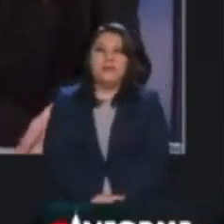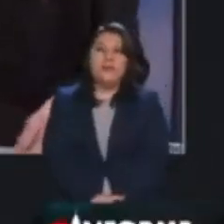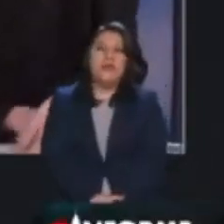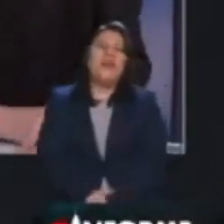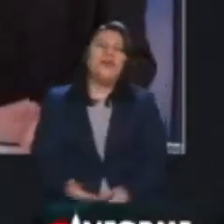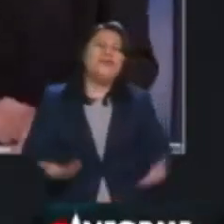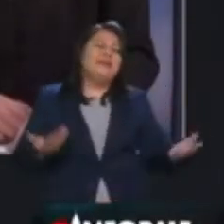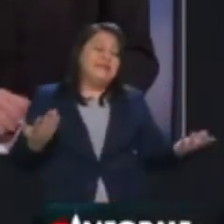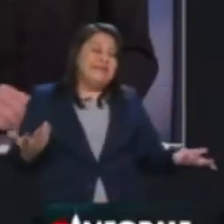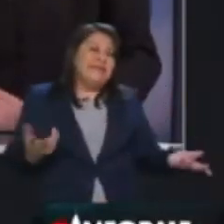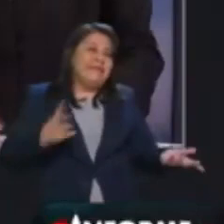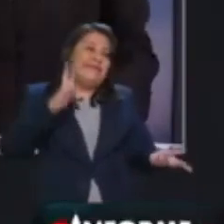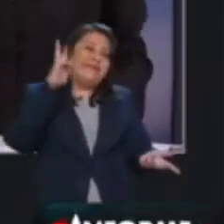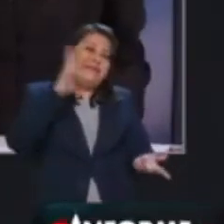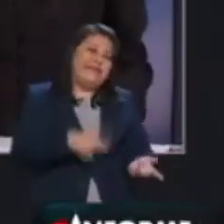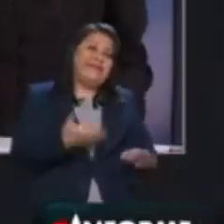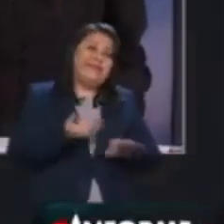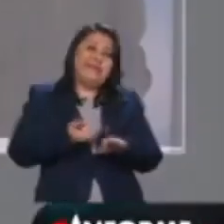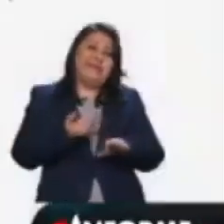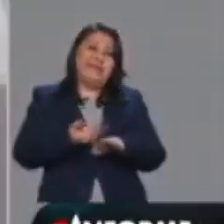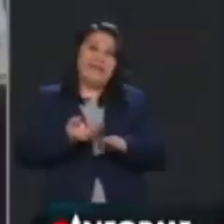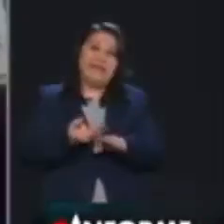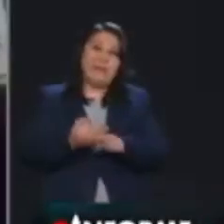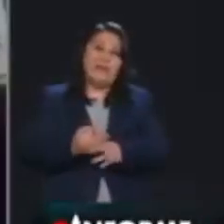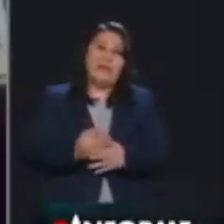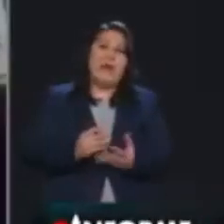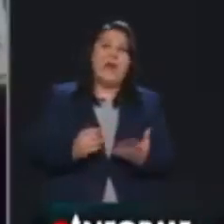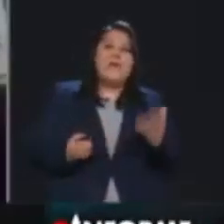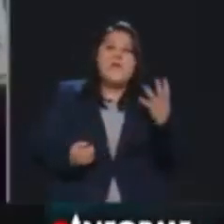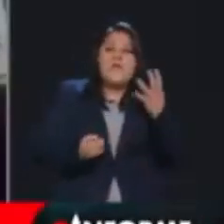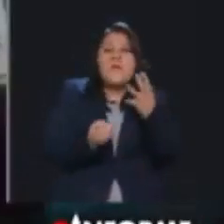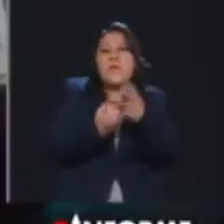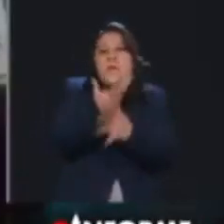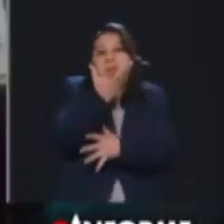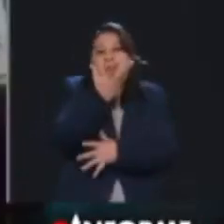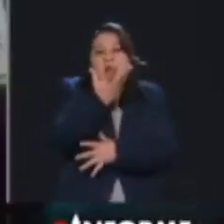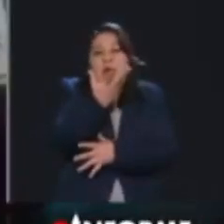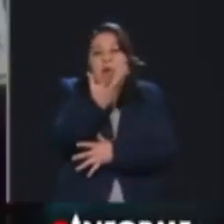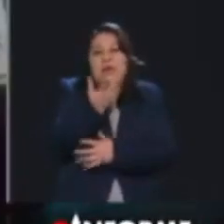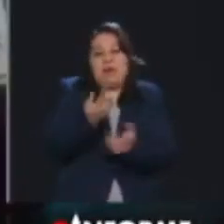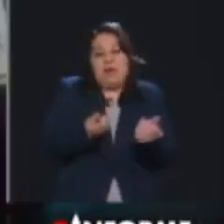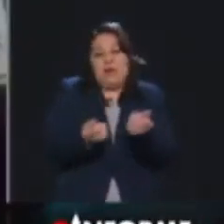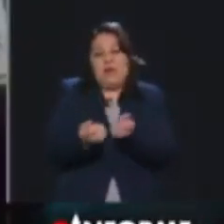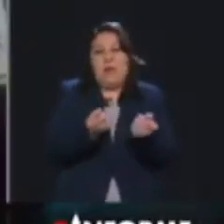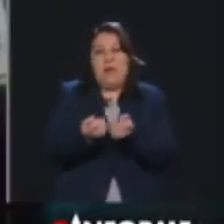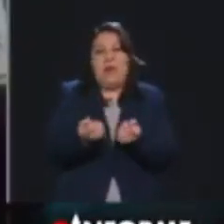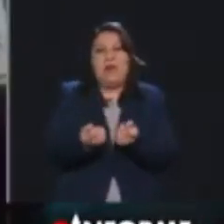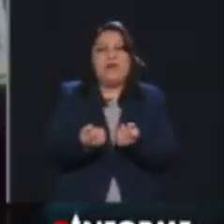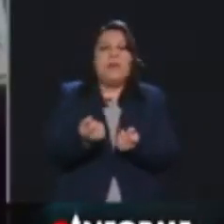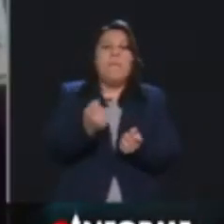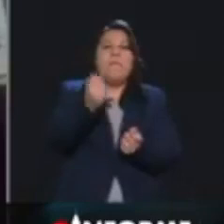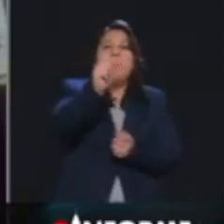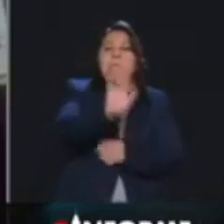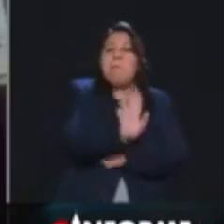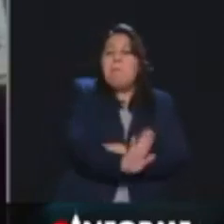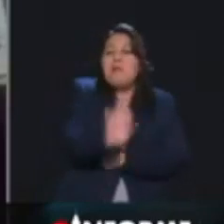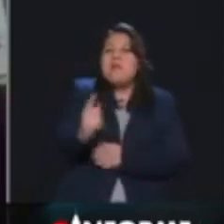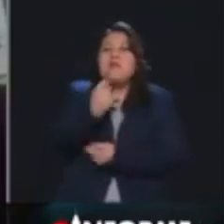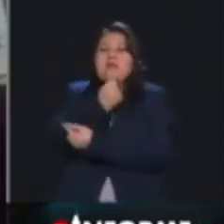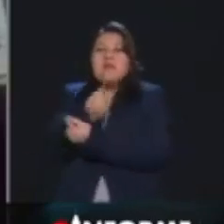O sea, que cualquiera que entre, o sea, cualquier niño va a pedir cualquier cantidad de juguetes pues a Santa Claus, ¿no? Y los Reyes